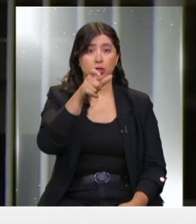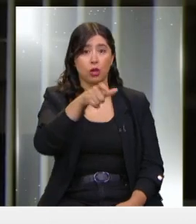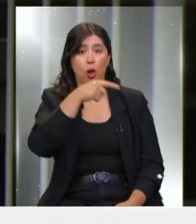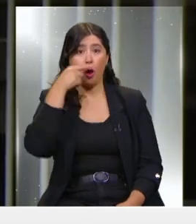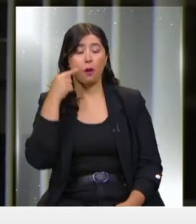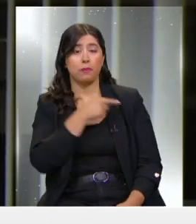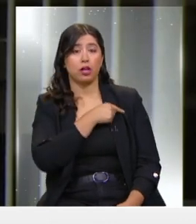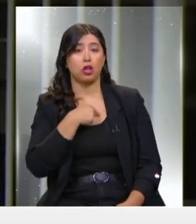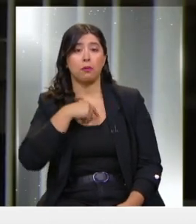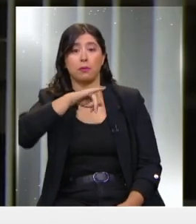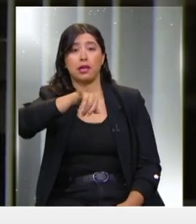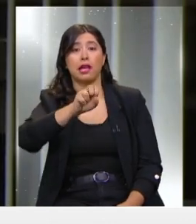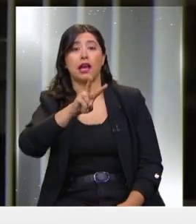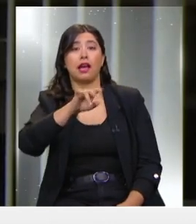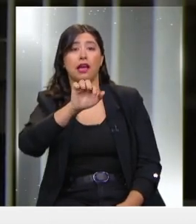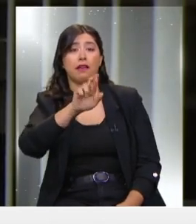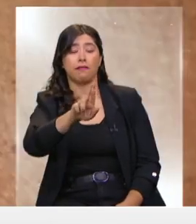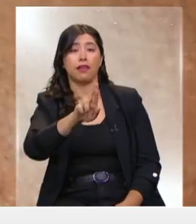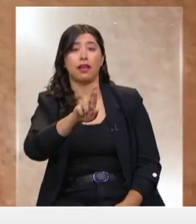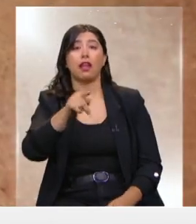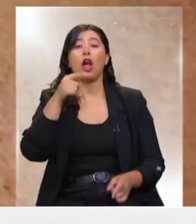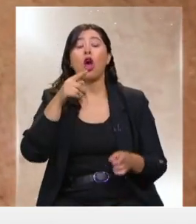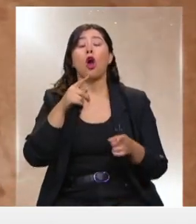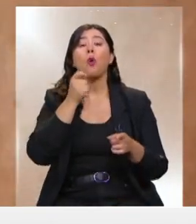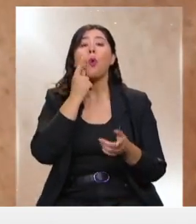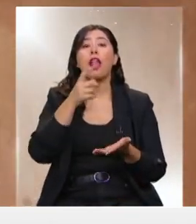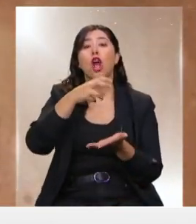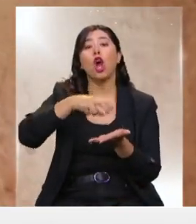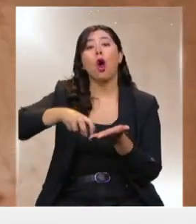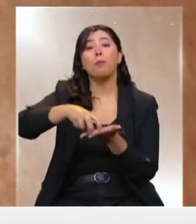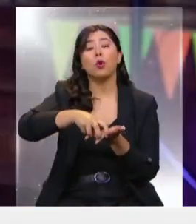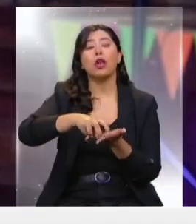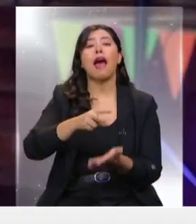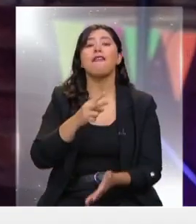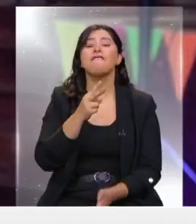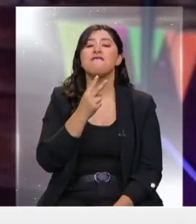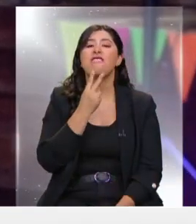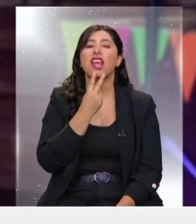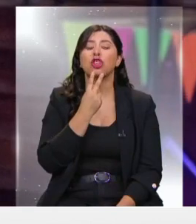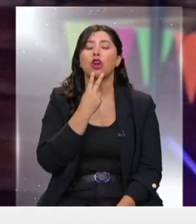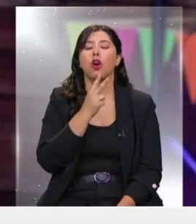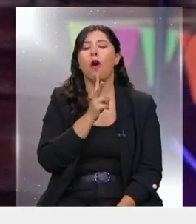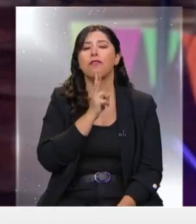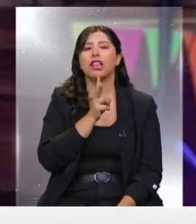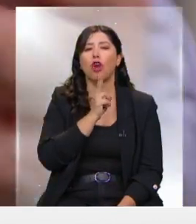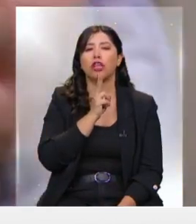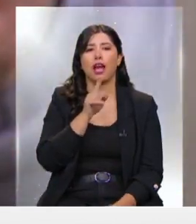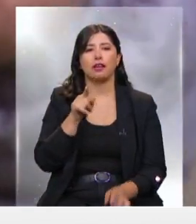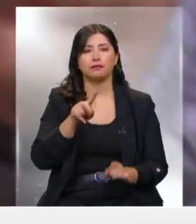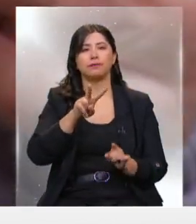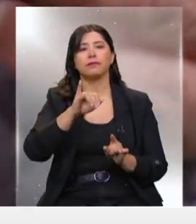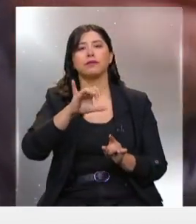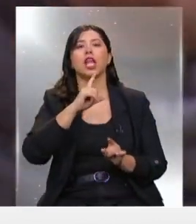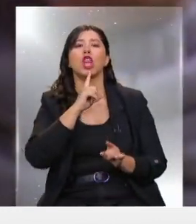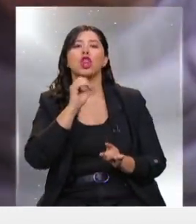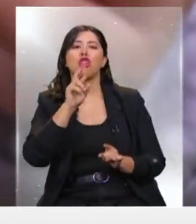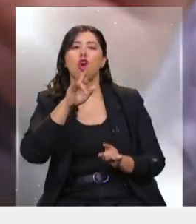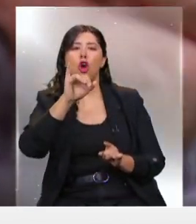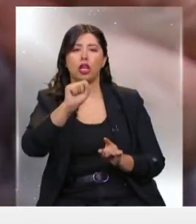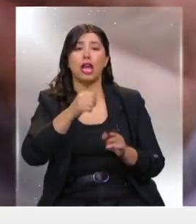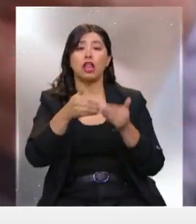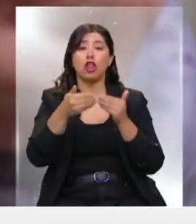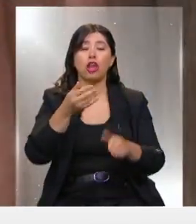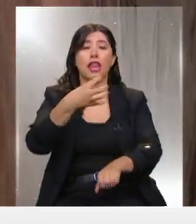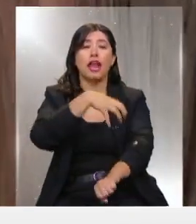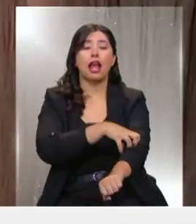de la comuna de Victoria, en la región de la Araucanía, el mismo que hoy tiene 2 denuncias por abuso sexual y violación. Siento que esto no